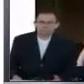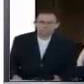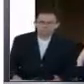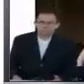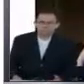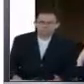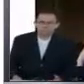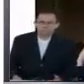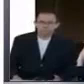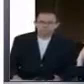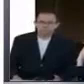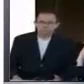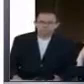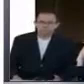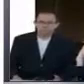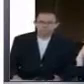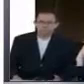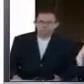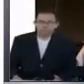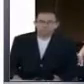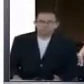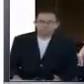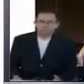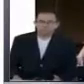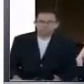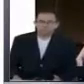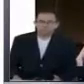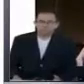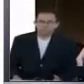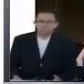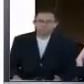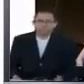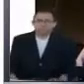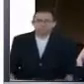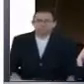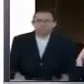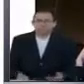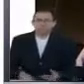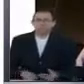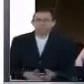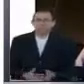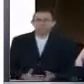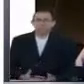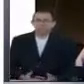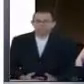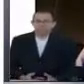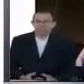¿Estás ahí porque esta mujer ofendió al Señor? ¿Pecó? ¿Sí o no?